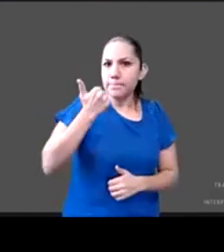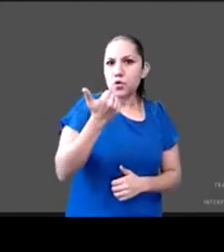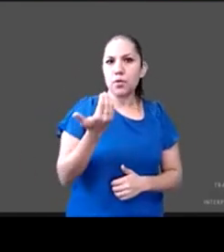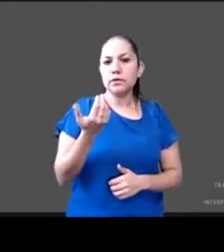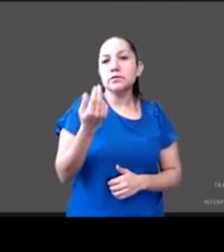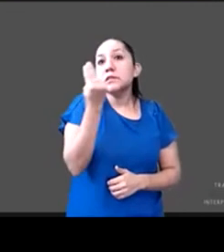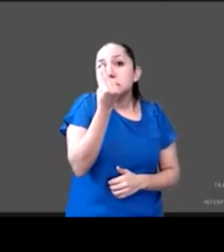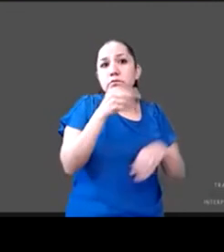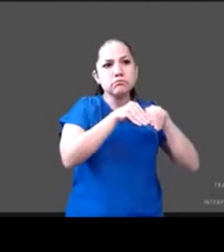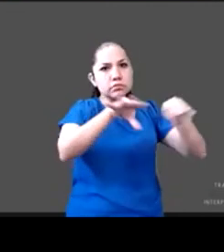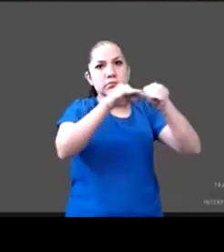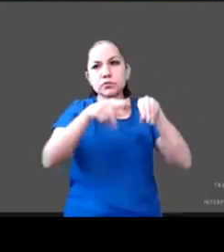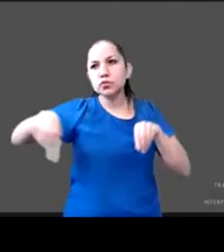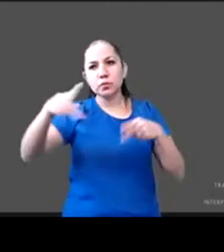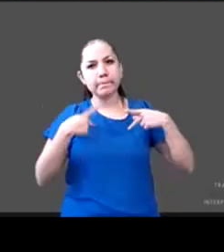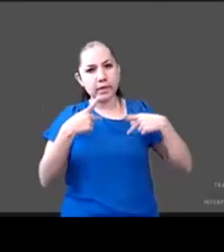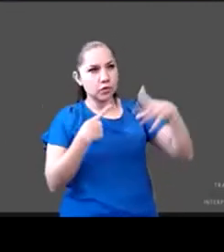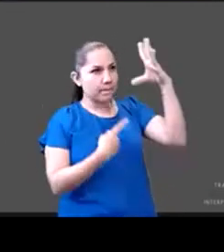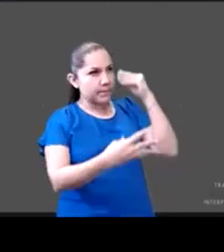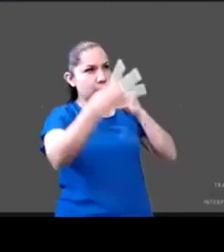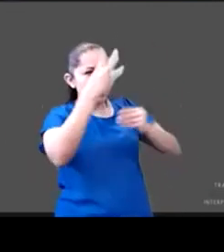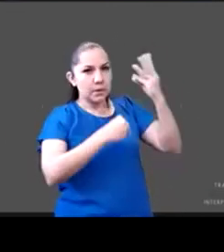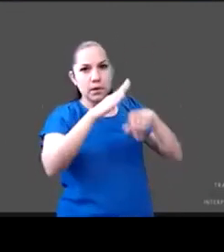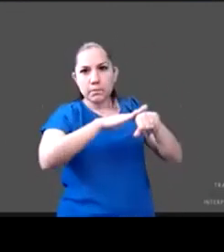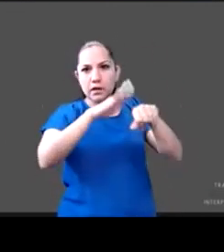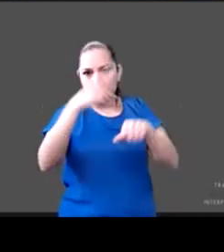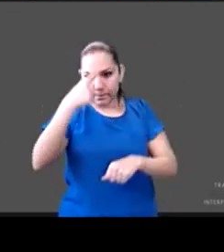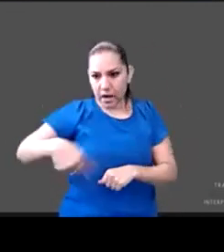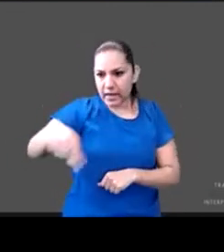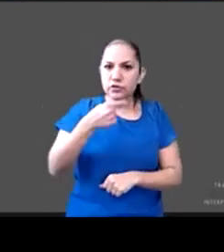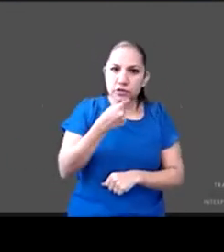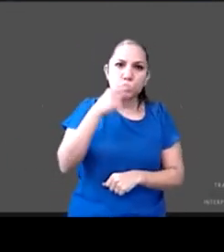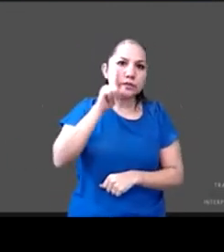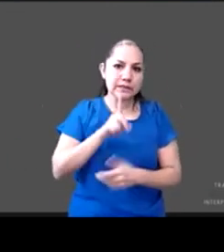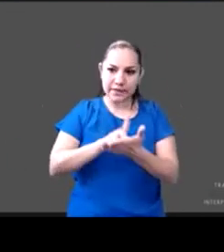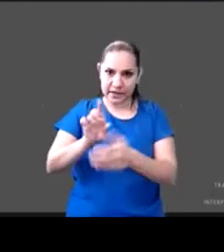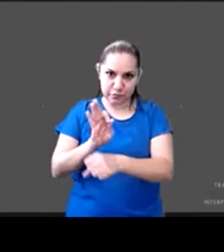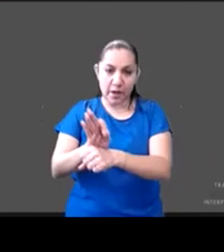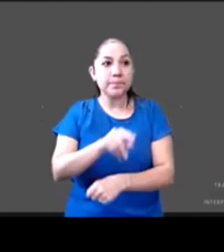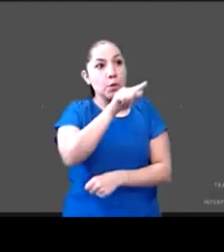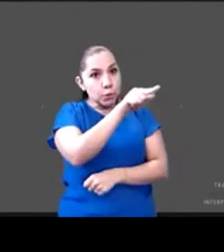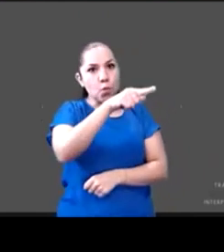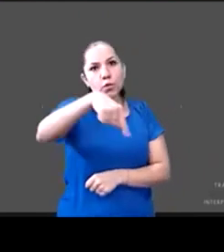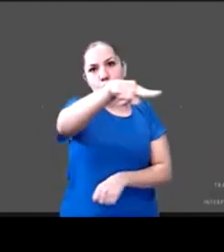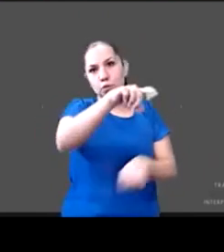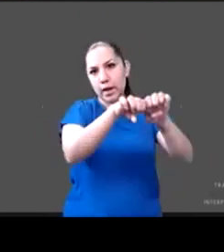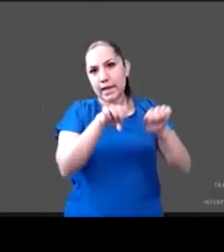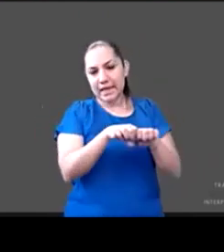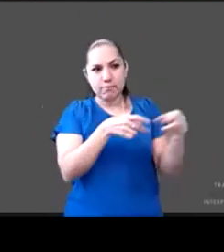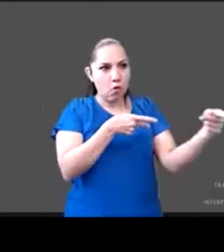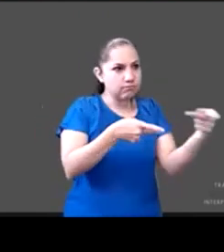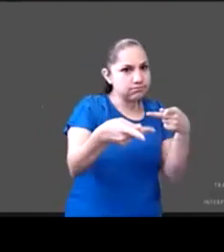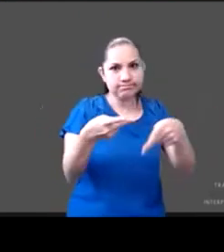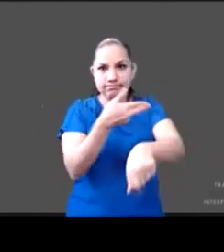defensa de los derechos de niñas y niños. Así que felicitarles por su trabajo incansable, a tu equipo, que son maravillosos, Ricardo, y bueno, por supuesto, a todos los que participaron,